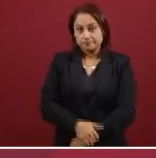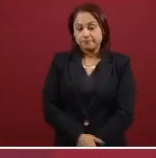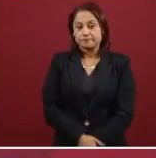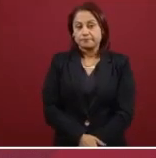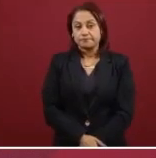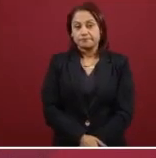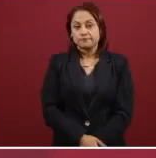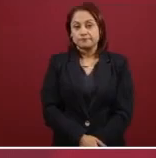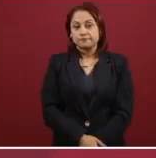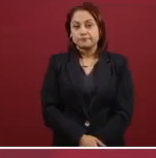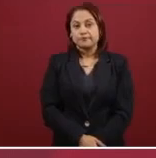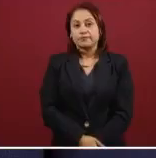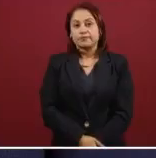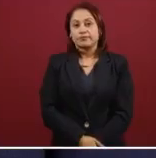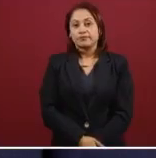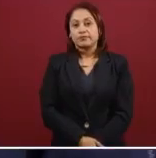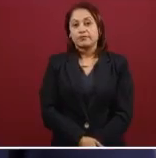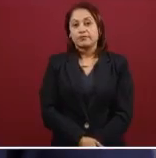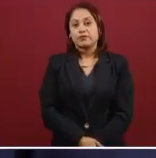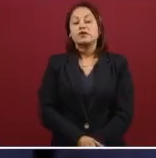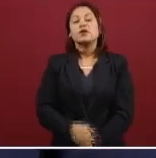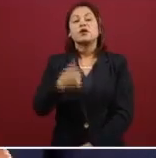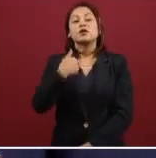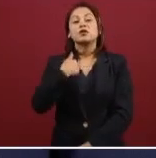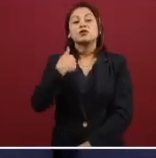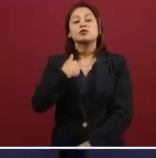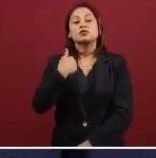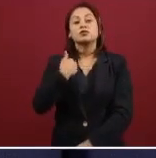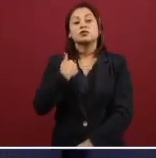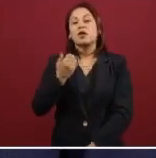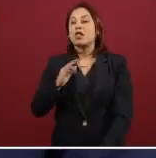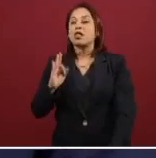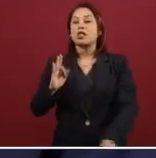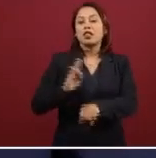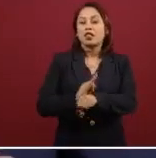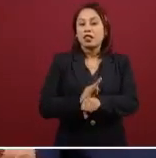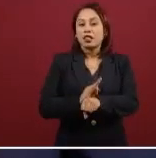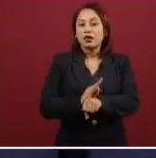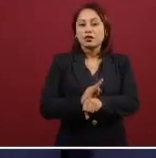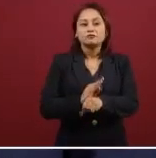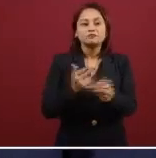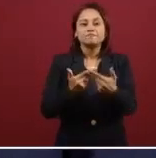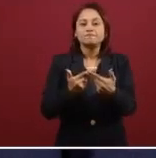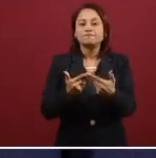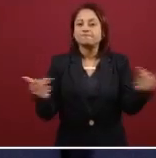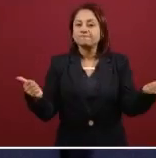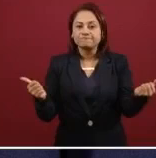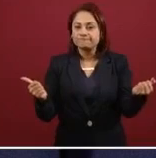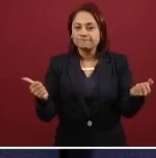No voy a proteger a nadie, no hay impunidad.